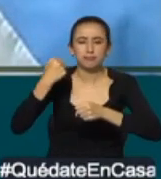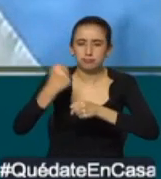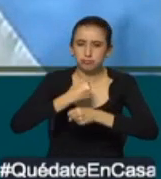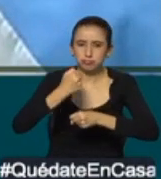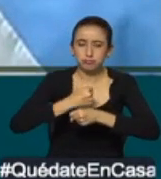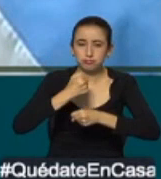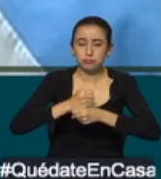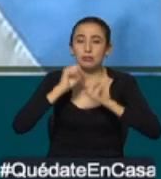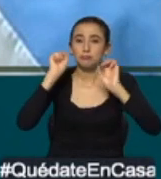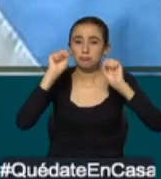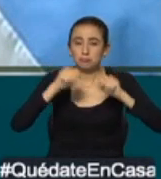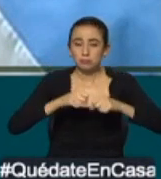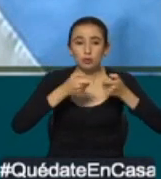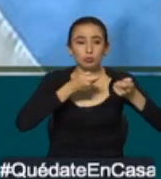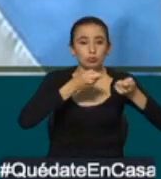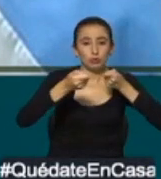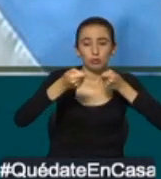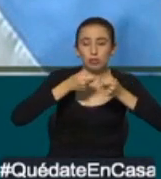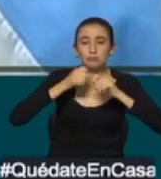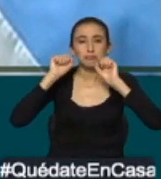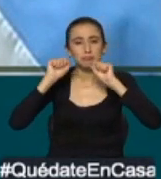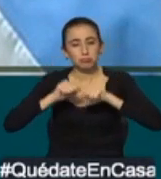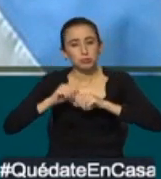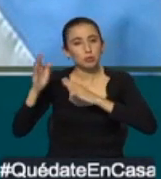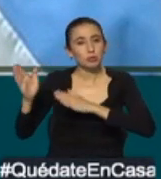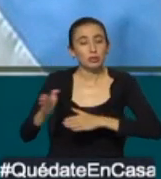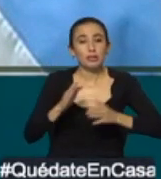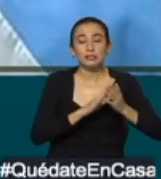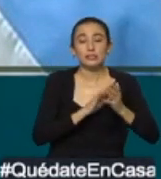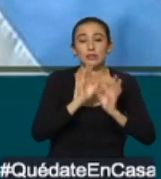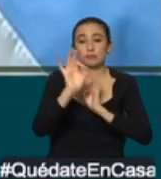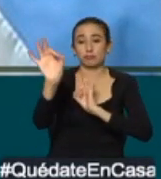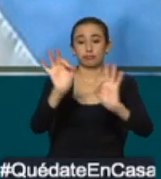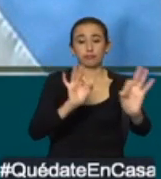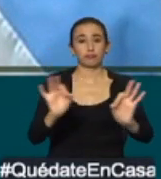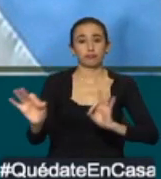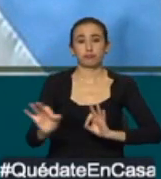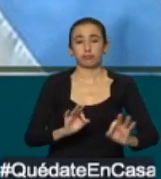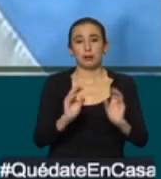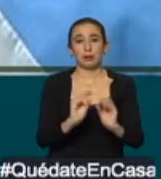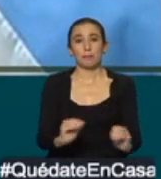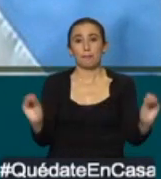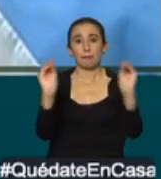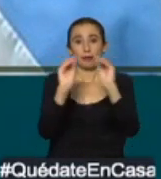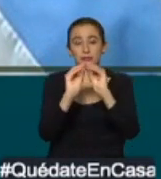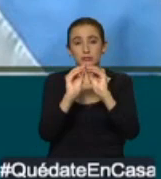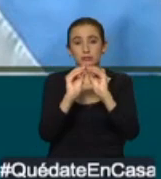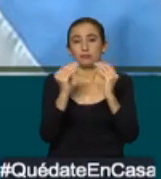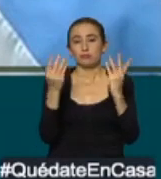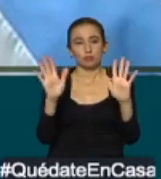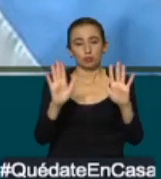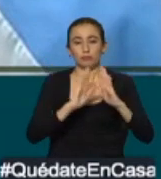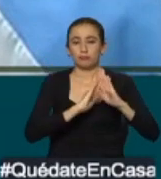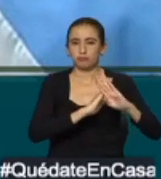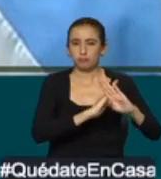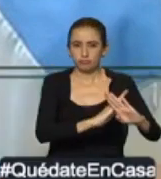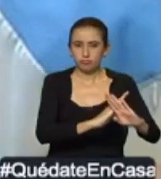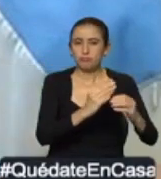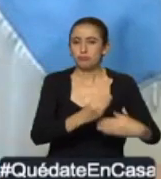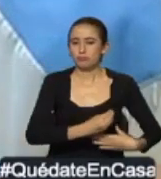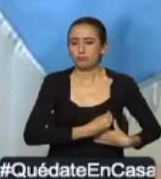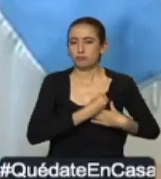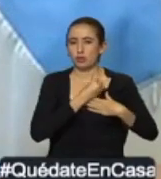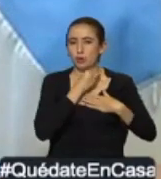controlar esta situación y evitar que continúe la propagación del virus este debe ser un